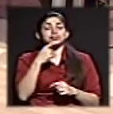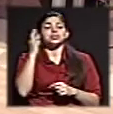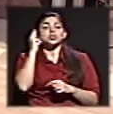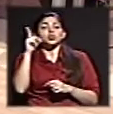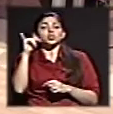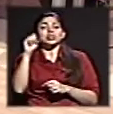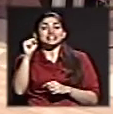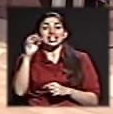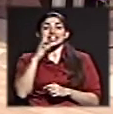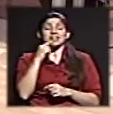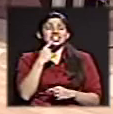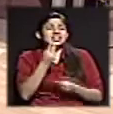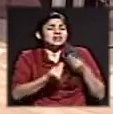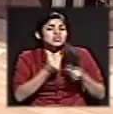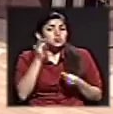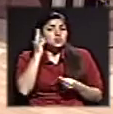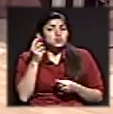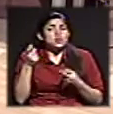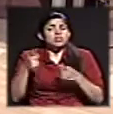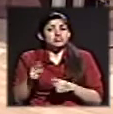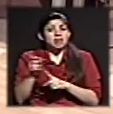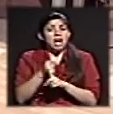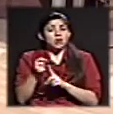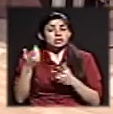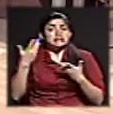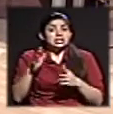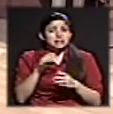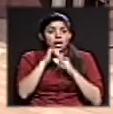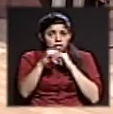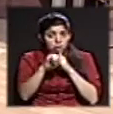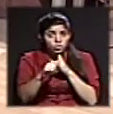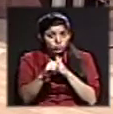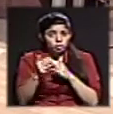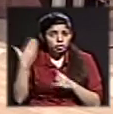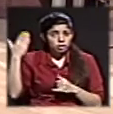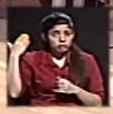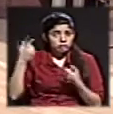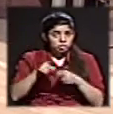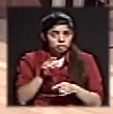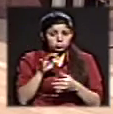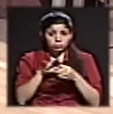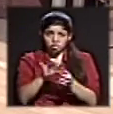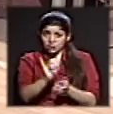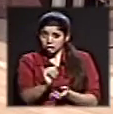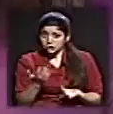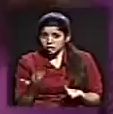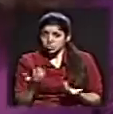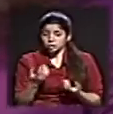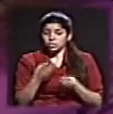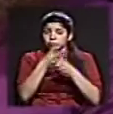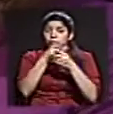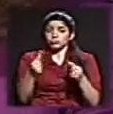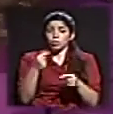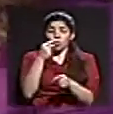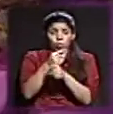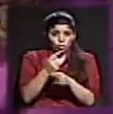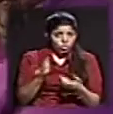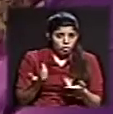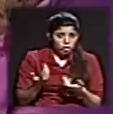pueden hacer estas mujeres que sufren este tipo de acoso? ¿Hay antecedentes de denuncias interpuestas al respecto y que han tenido la resolución